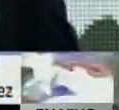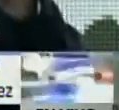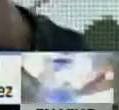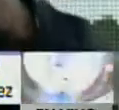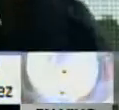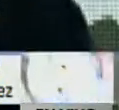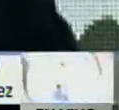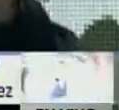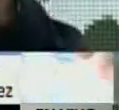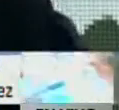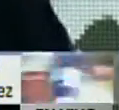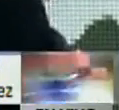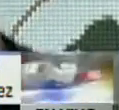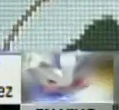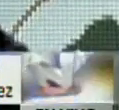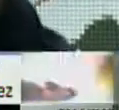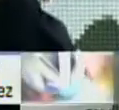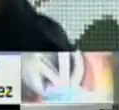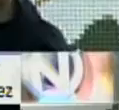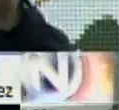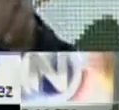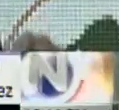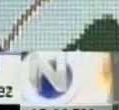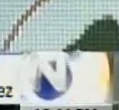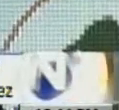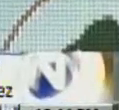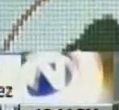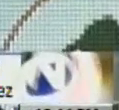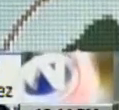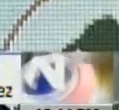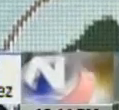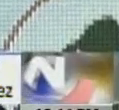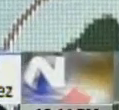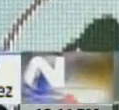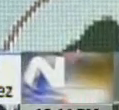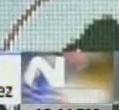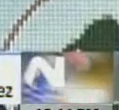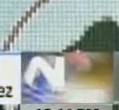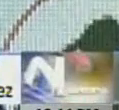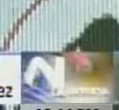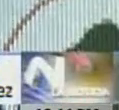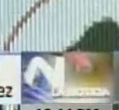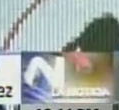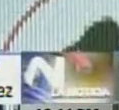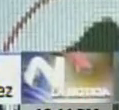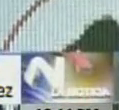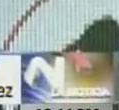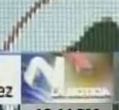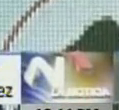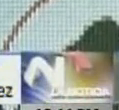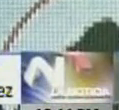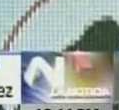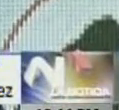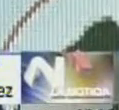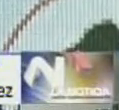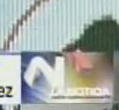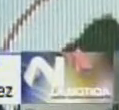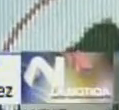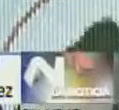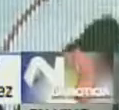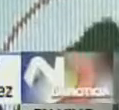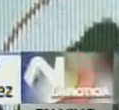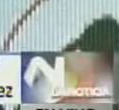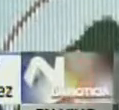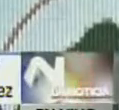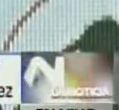le mandamos un beso, un abrazo. Me he estado comunicando con una de sus hijas. Está la querida vieja